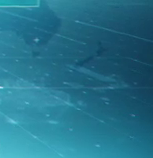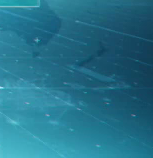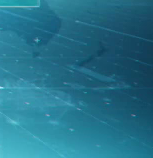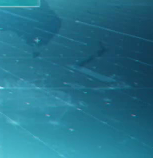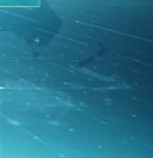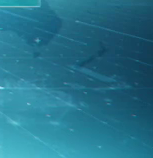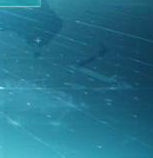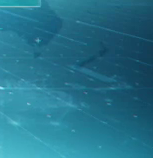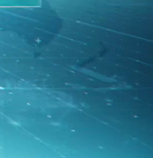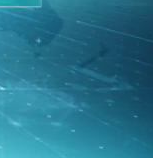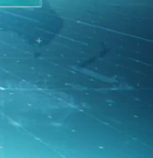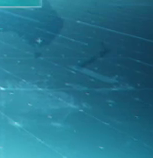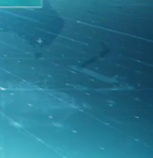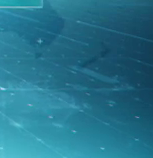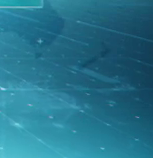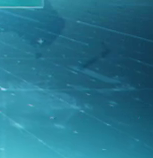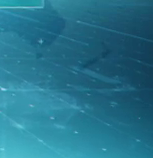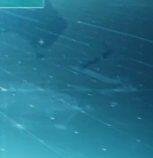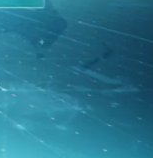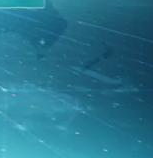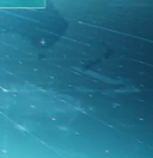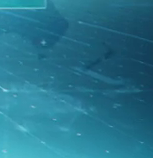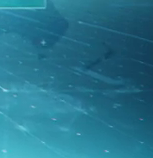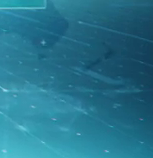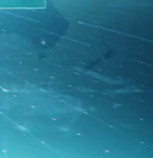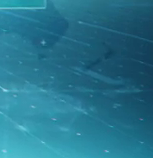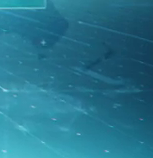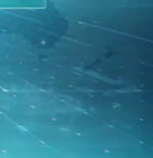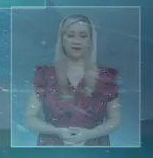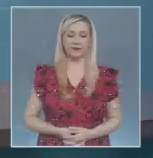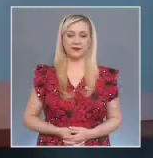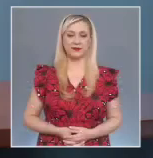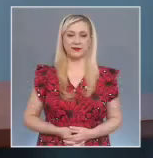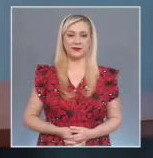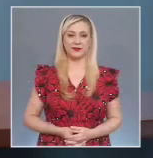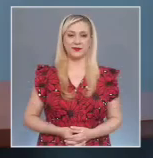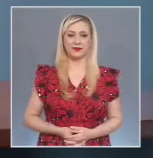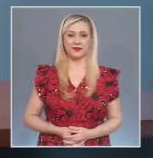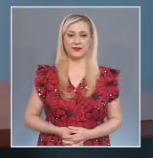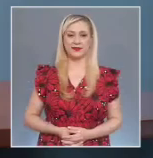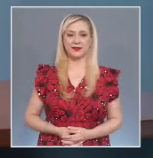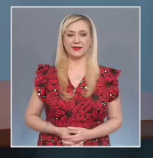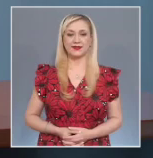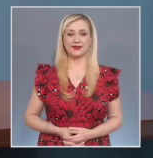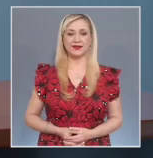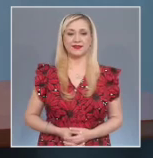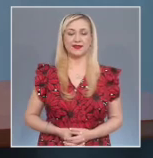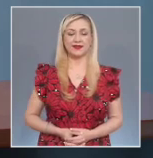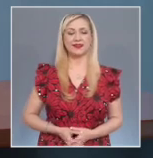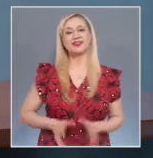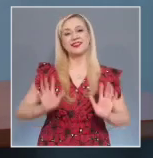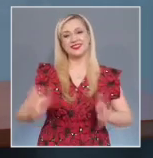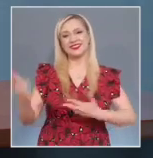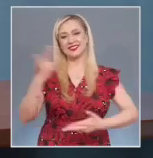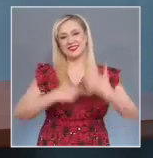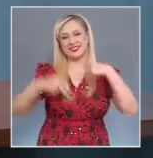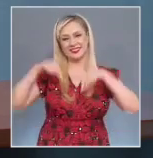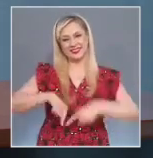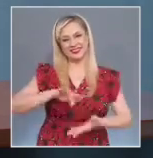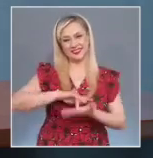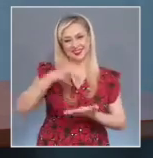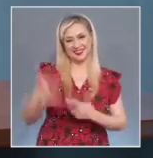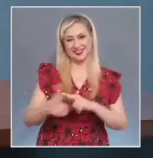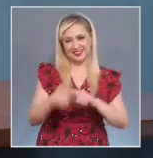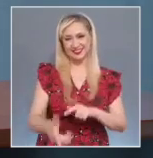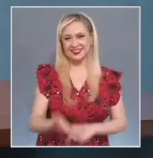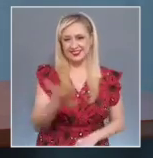Ya está estamos de regreso, gracias por continuar con nosotros.